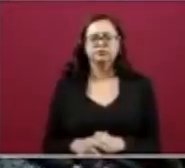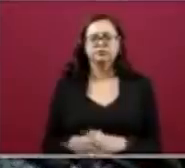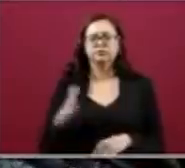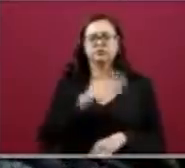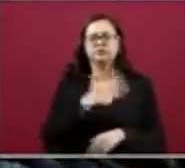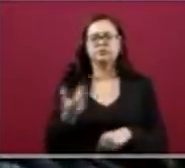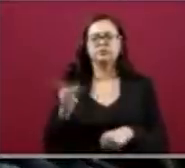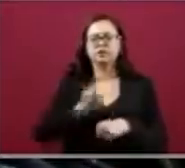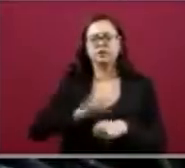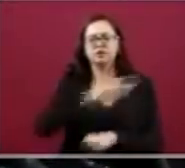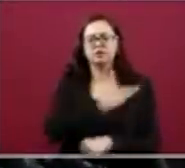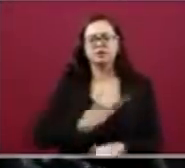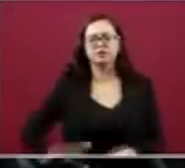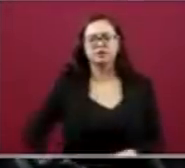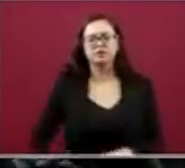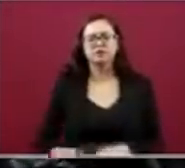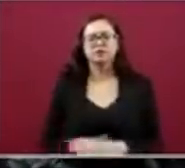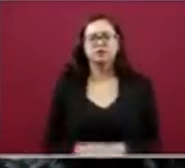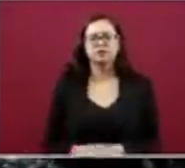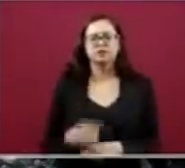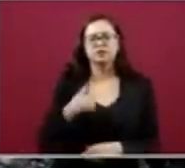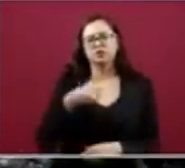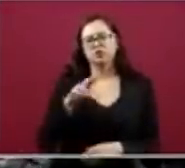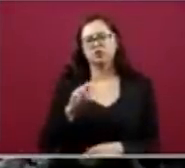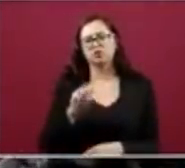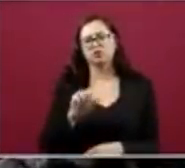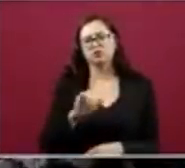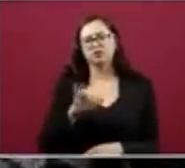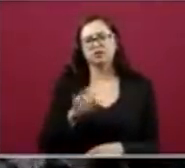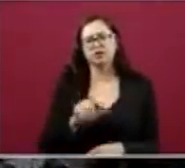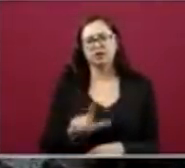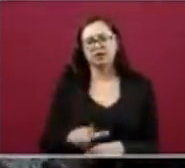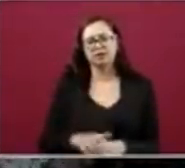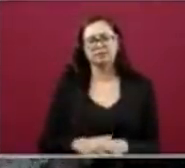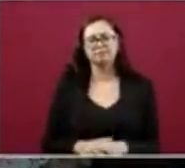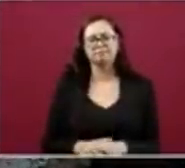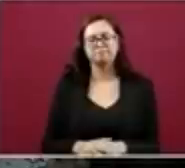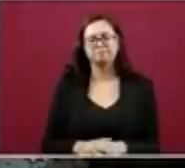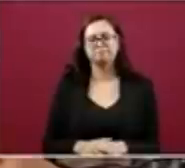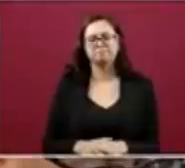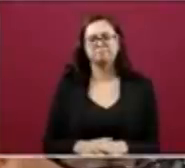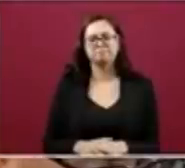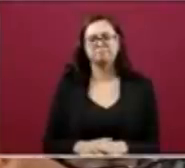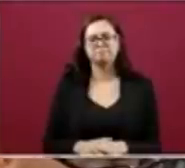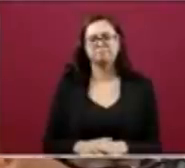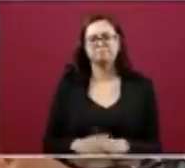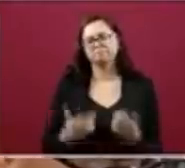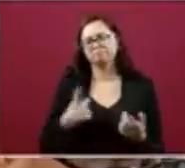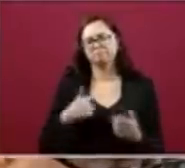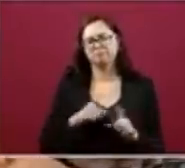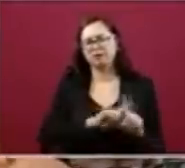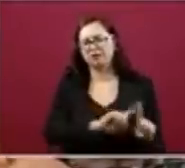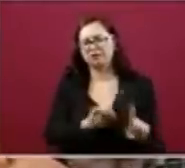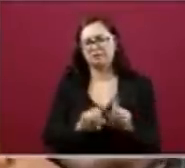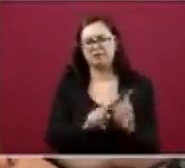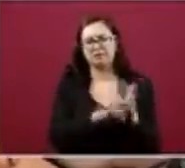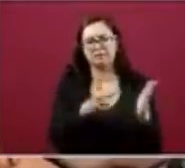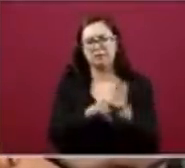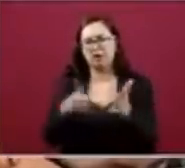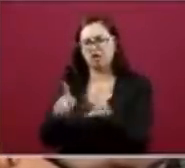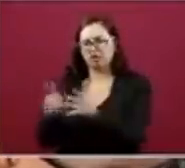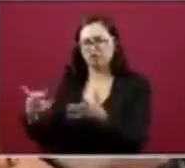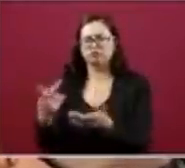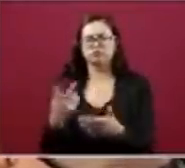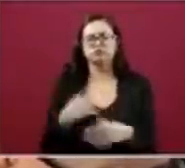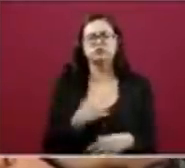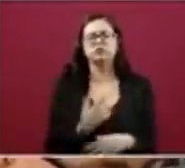Buenos días, presidente. Shaila Rosagel, reportera de Grupo Gili, El Imparcial, La Crónica y Frontera. Me gustaría